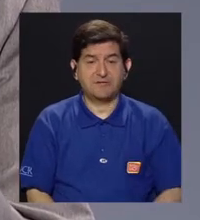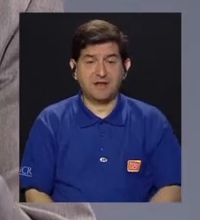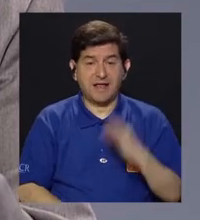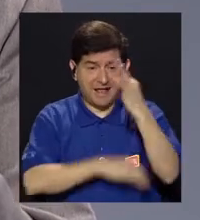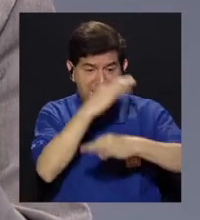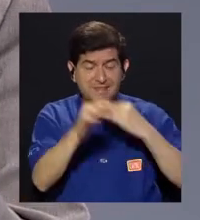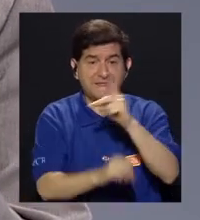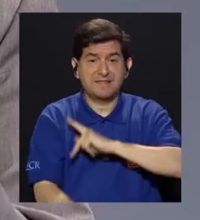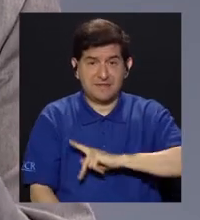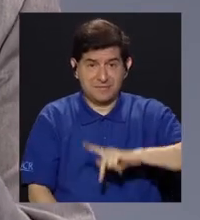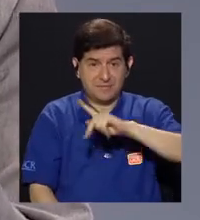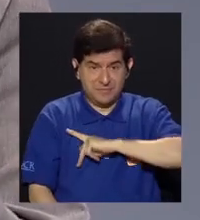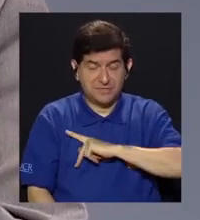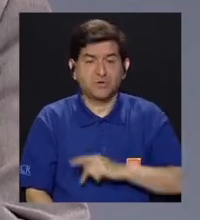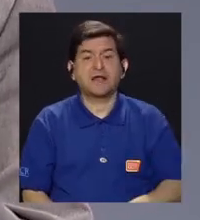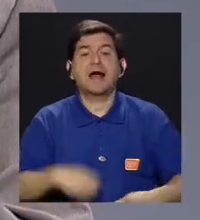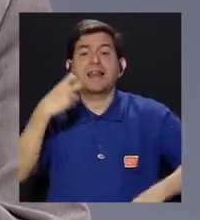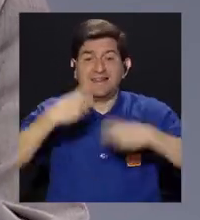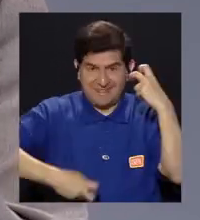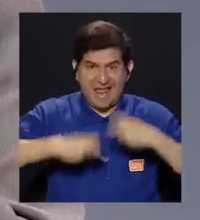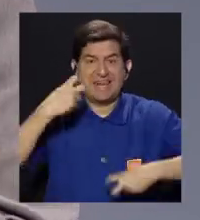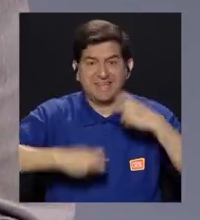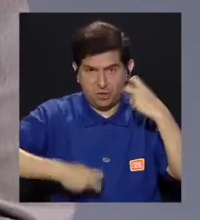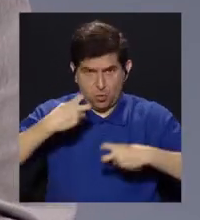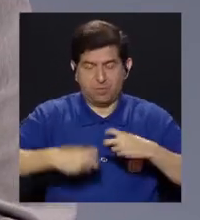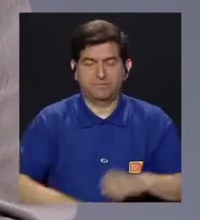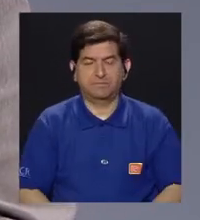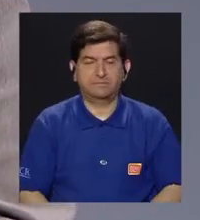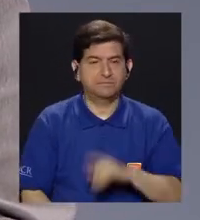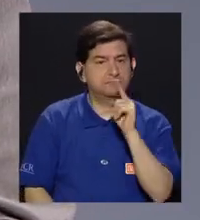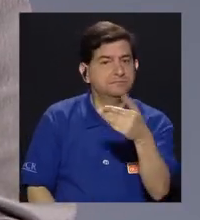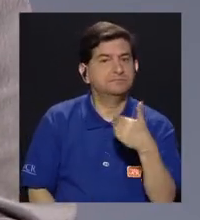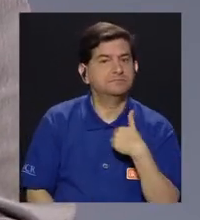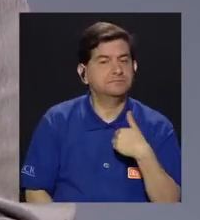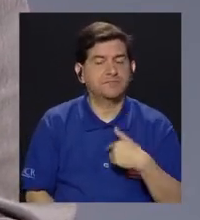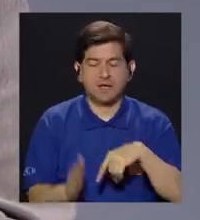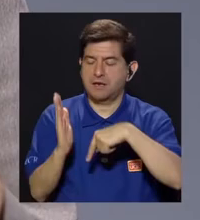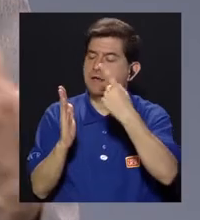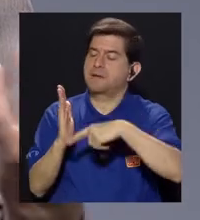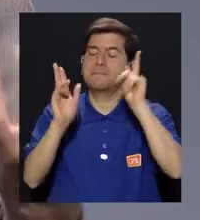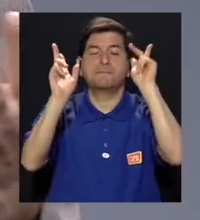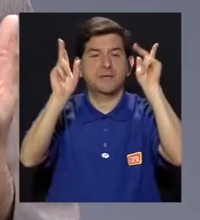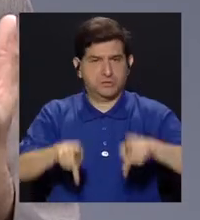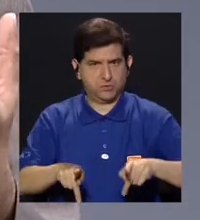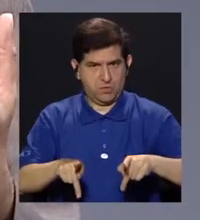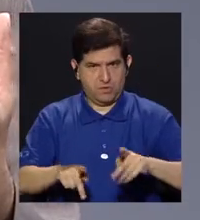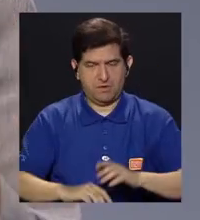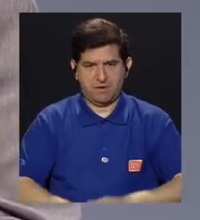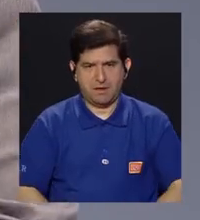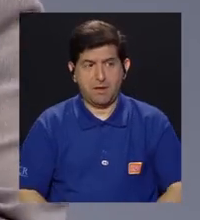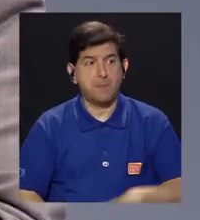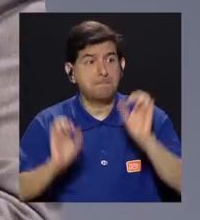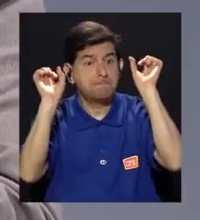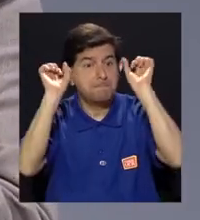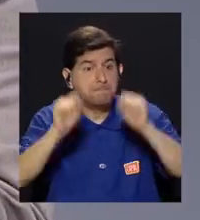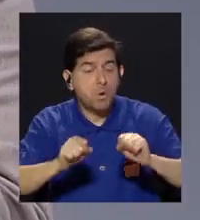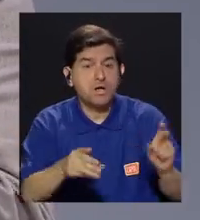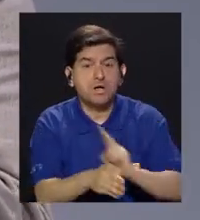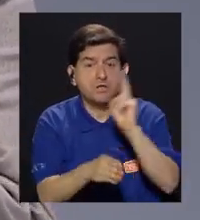datos personales tomando en cuenta que cuando usted tiene un perfil de una persona